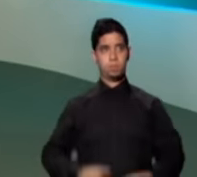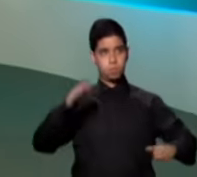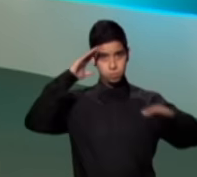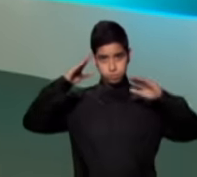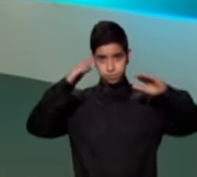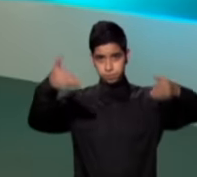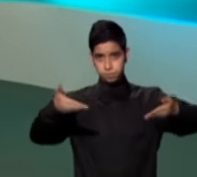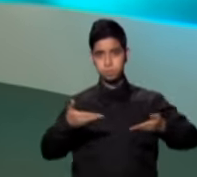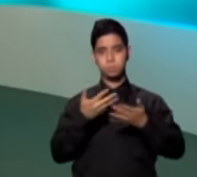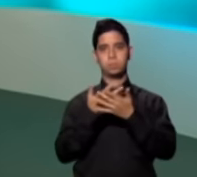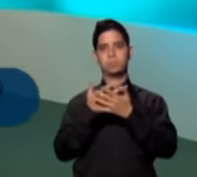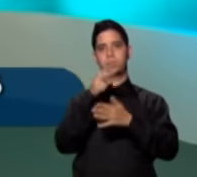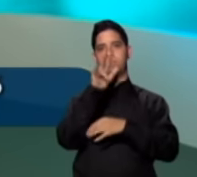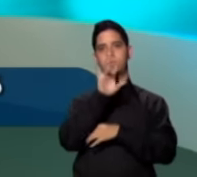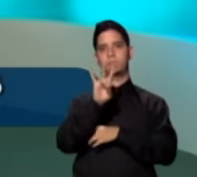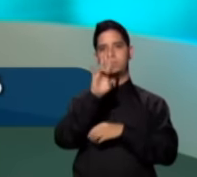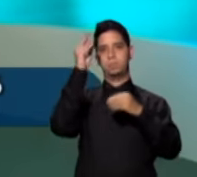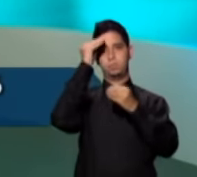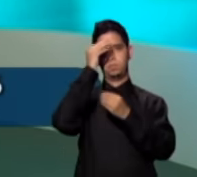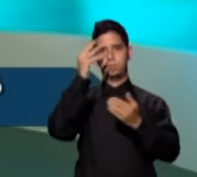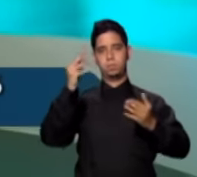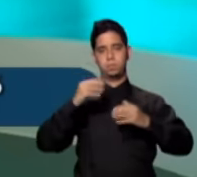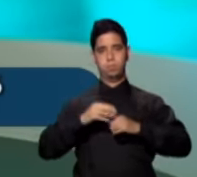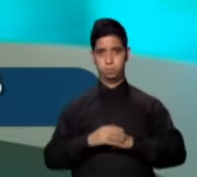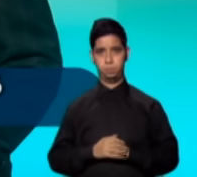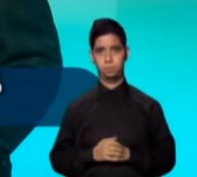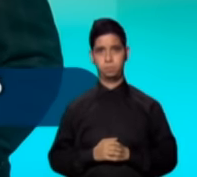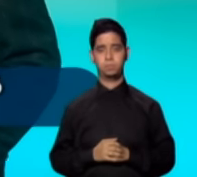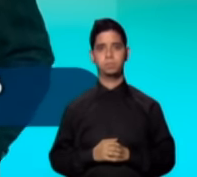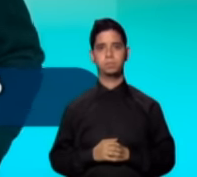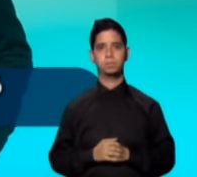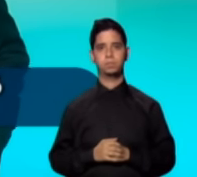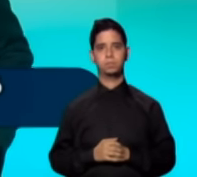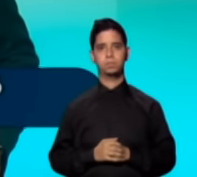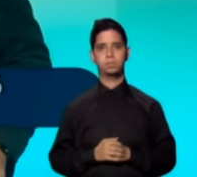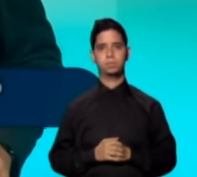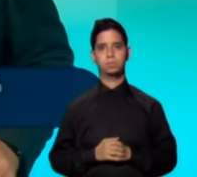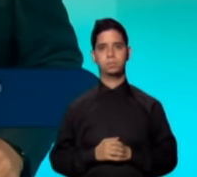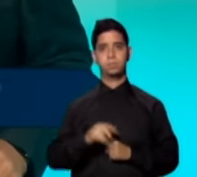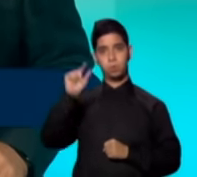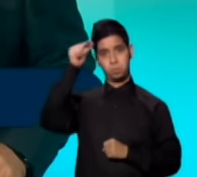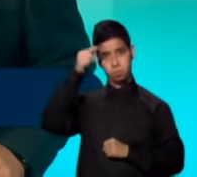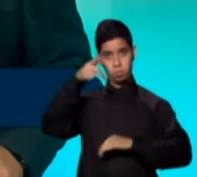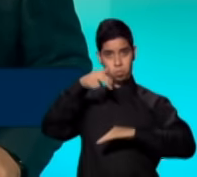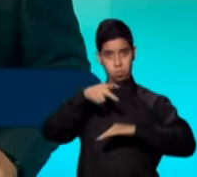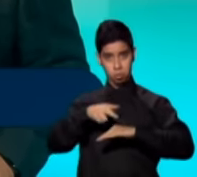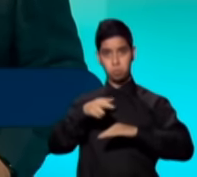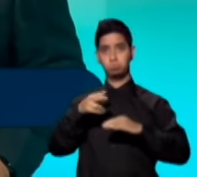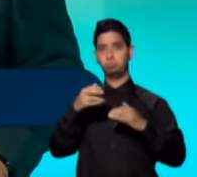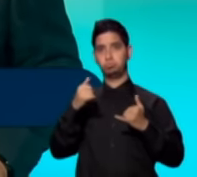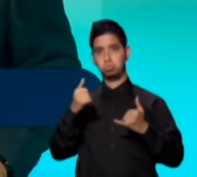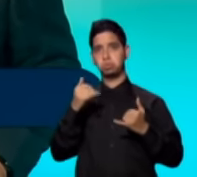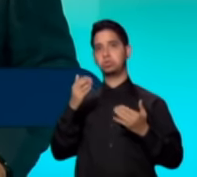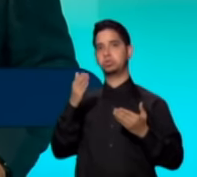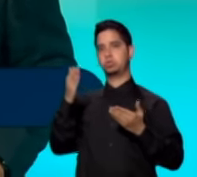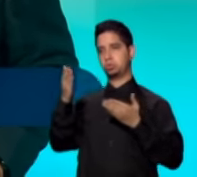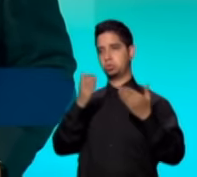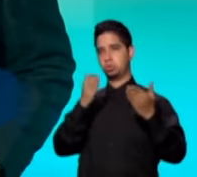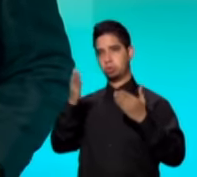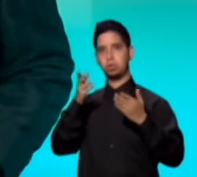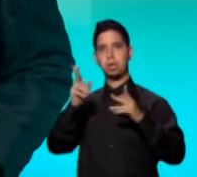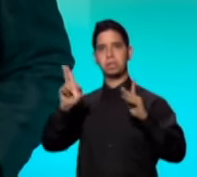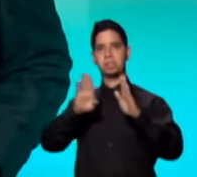Bienvenidos a Noticias 24/7. De inmediato pasamos a las informaciones. El gobierno de Puerto Rico pondrá al servicio de los desarrolladores